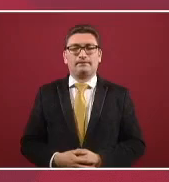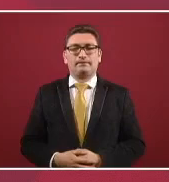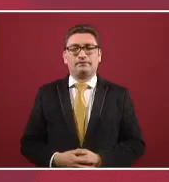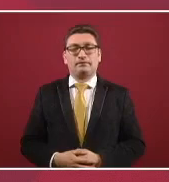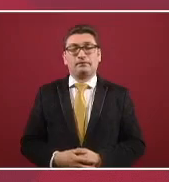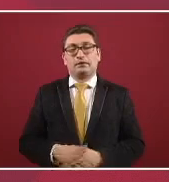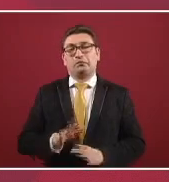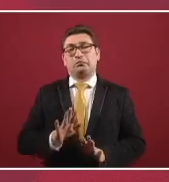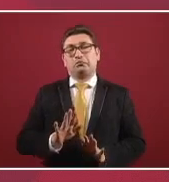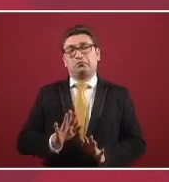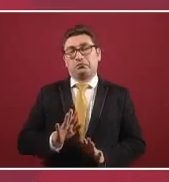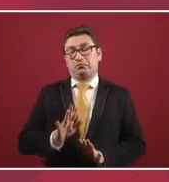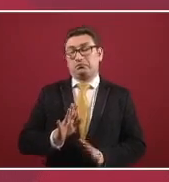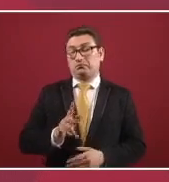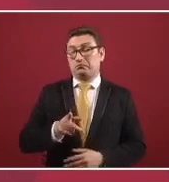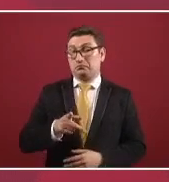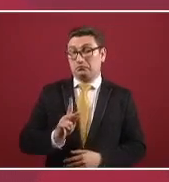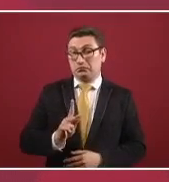si no hay